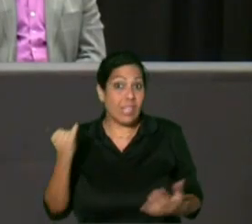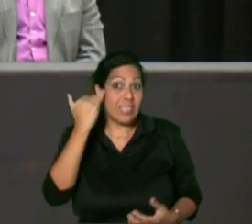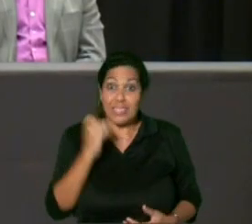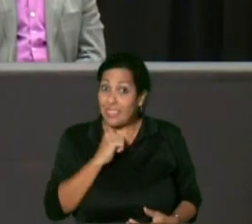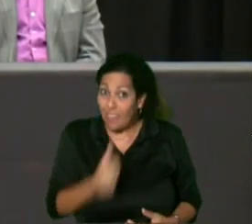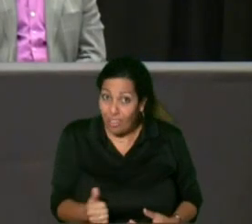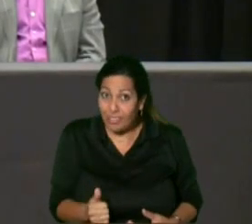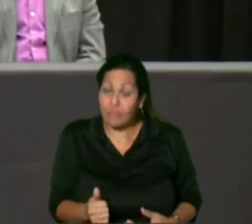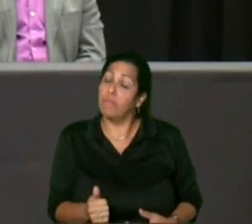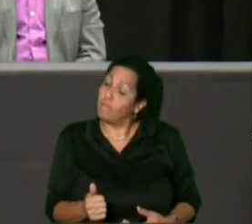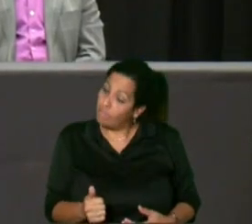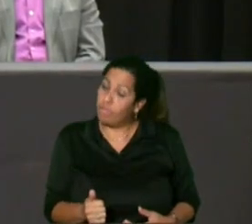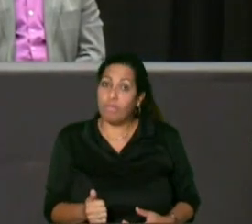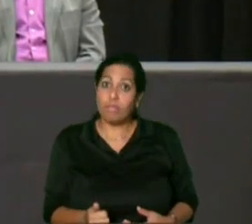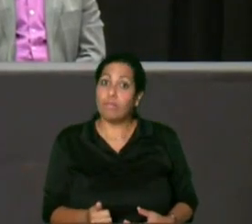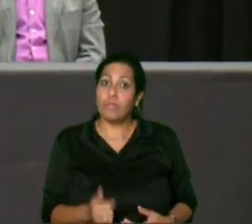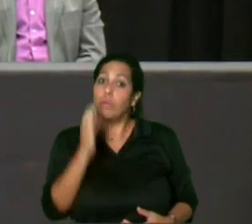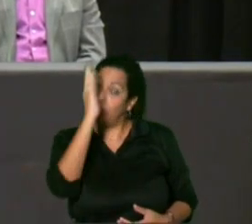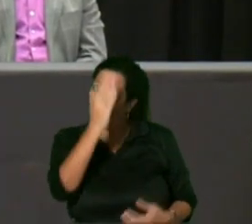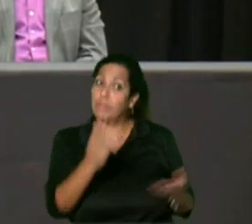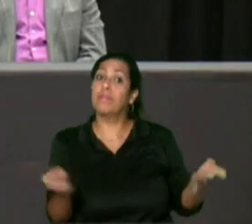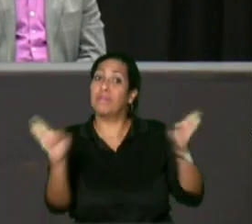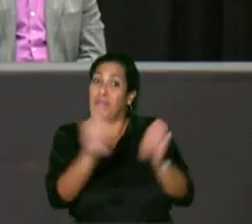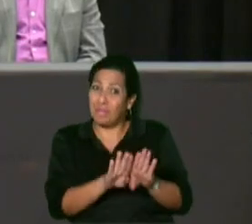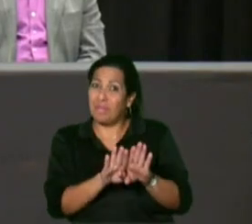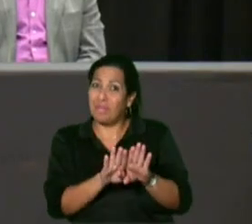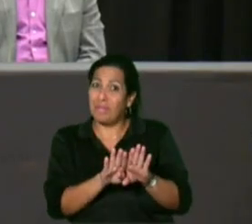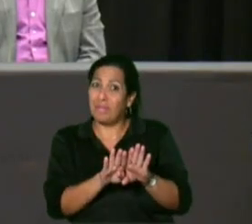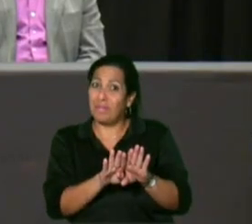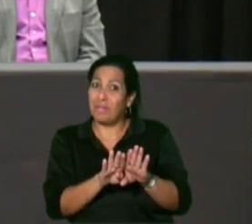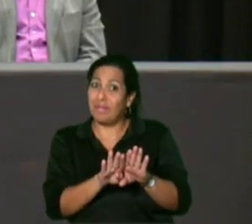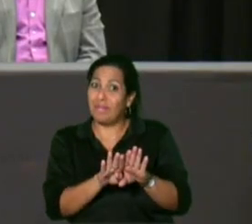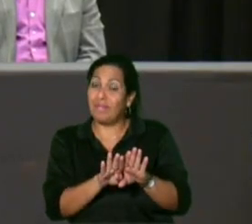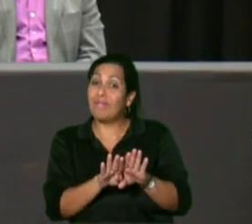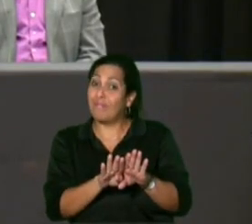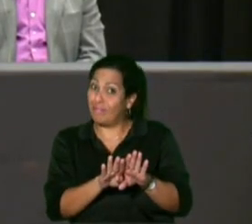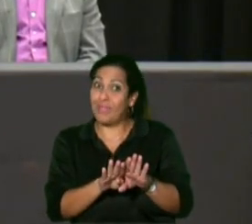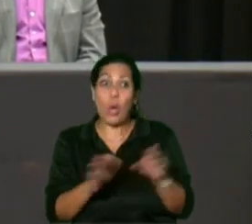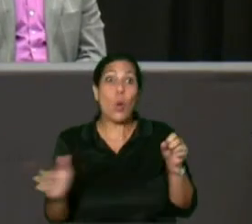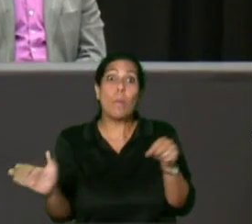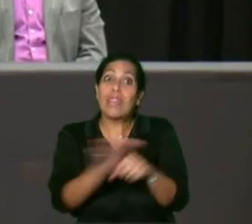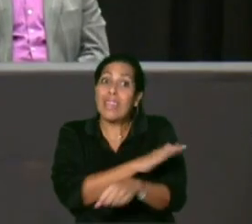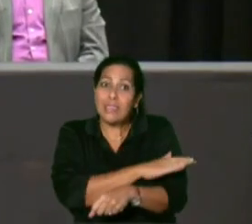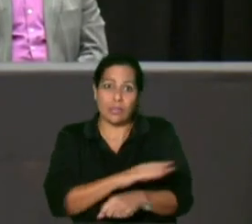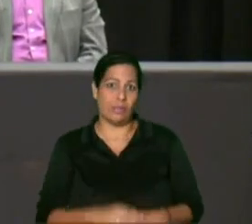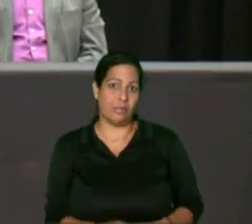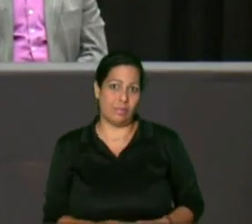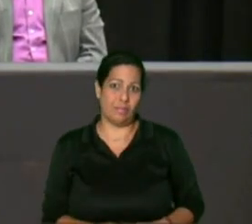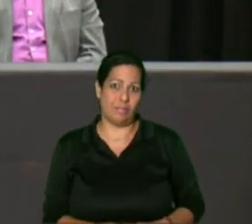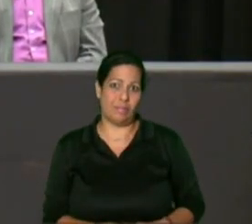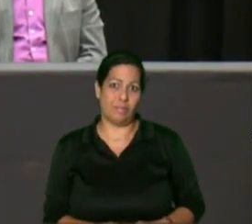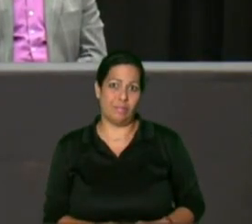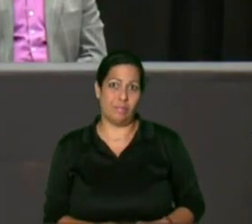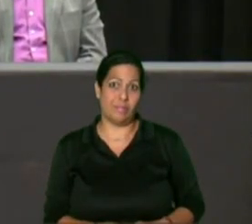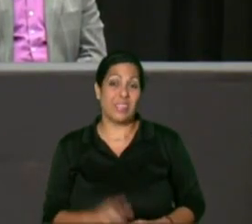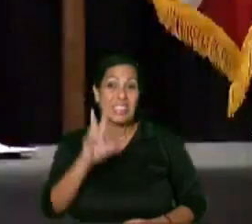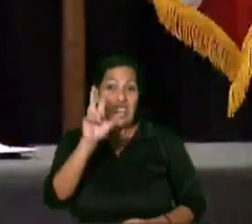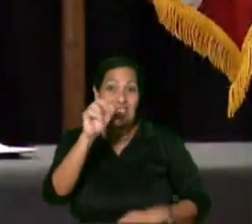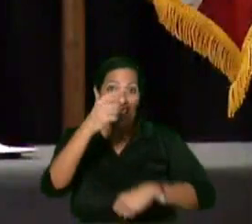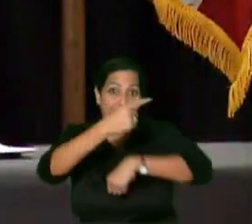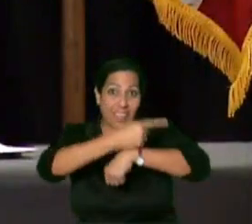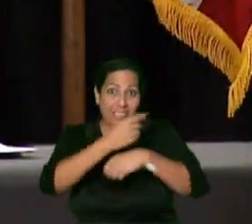como le indicó la ingeniero, a aquellos que no cumplan a que ese centro comercial cerrado, como parte del incumplimiento, pueda ser cerrado